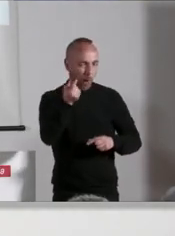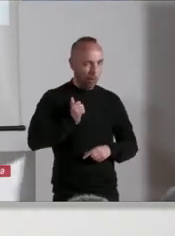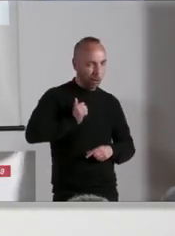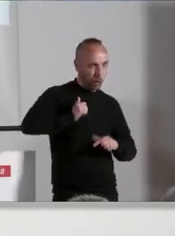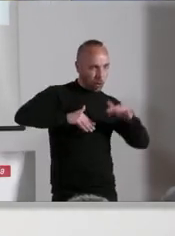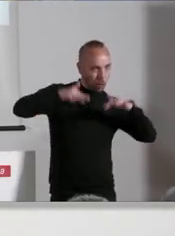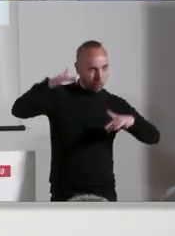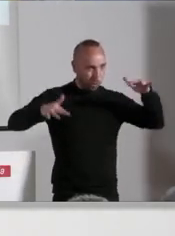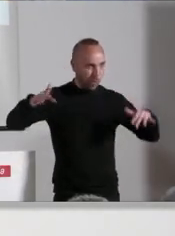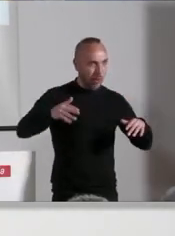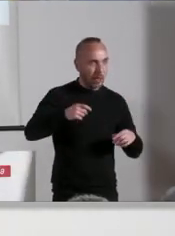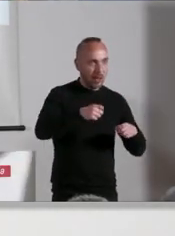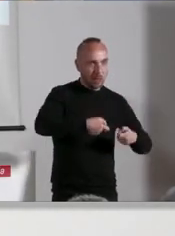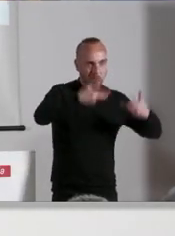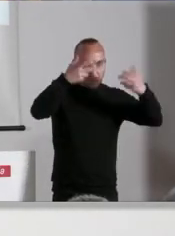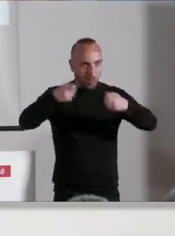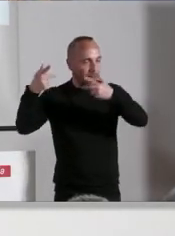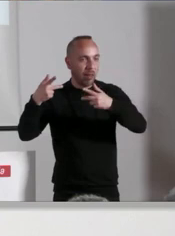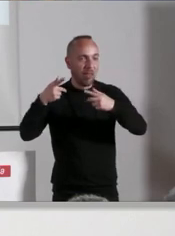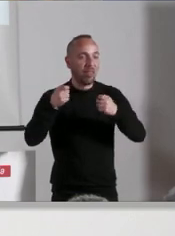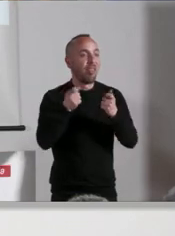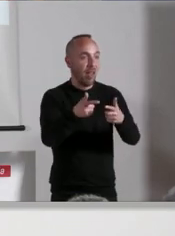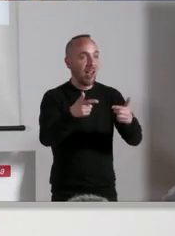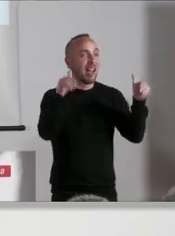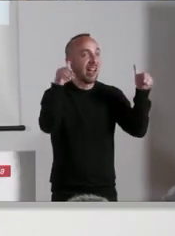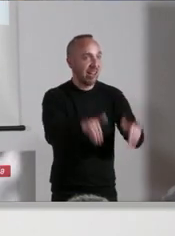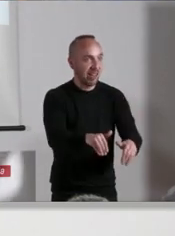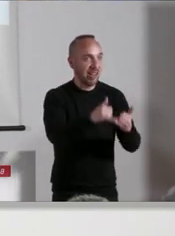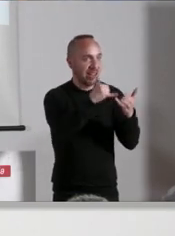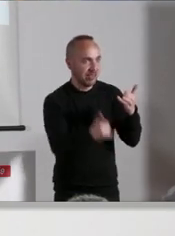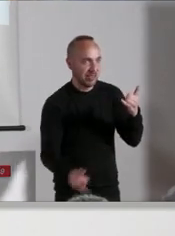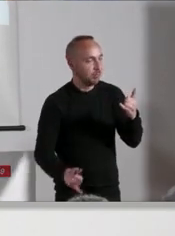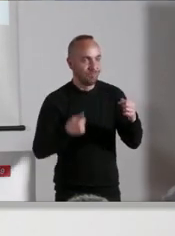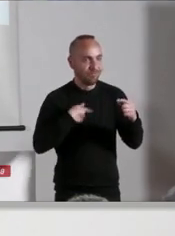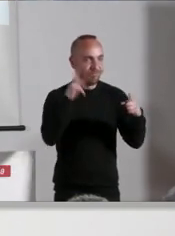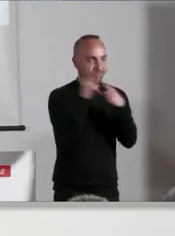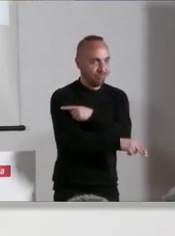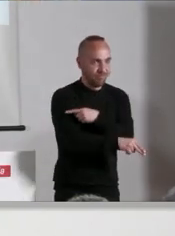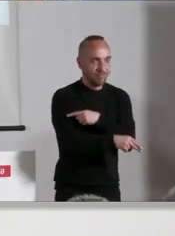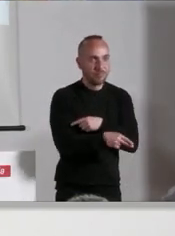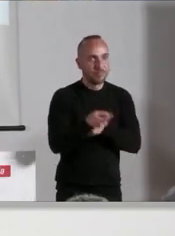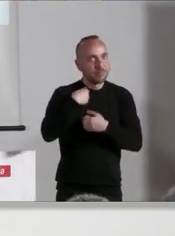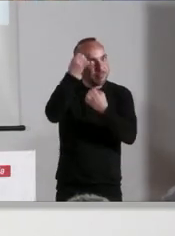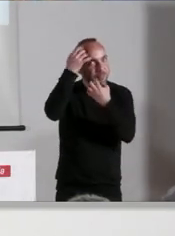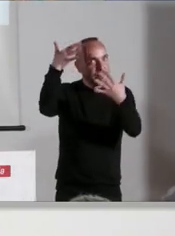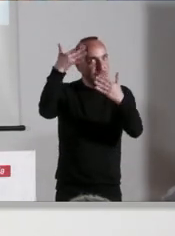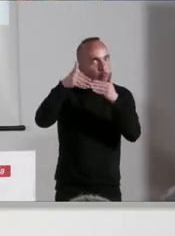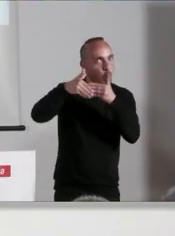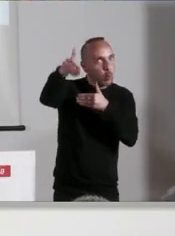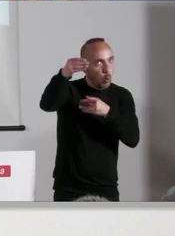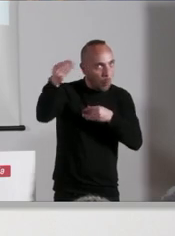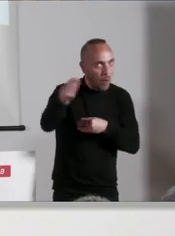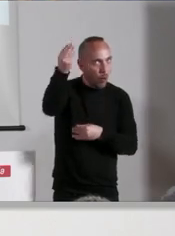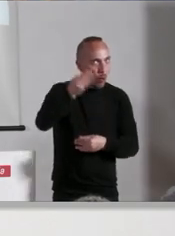crisis genera. Y pues buscamos imaginar esos futuros mejores posibles